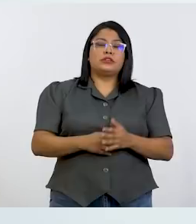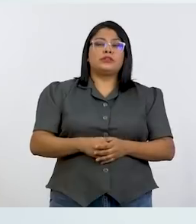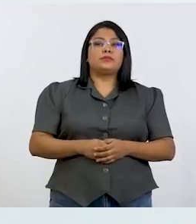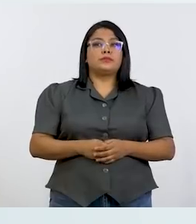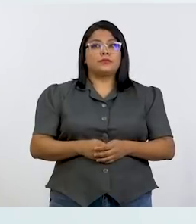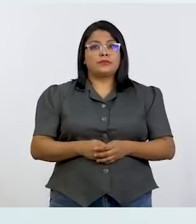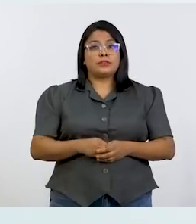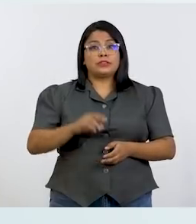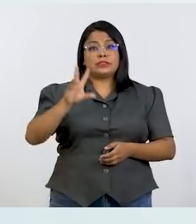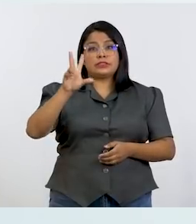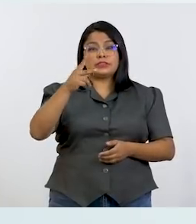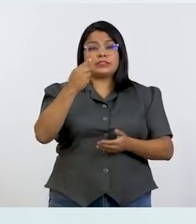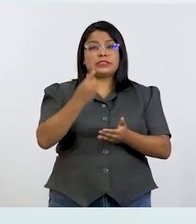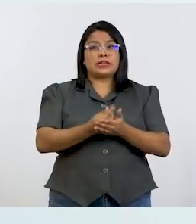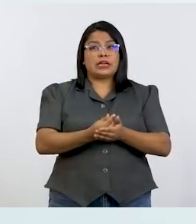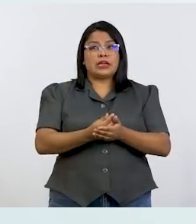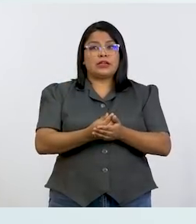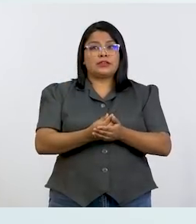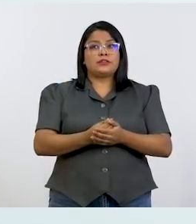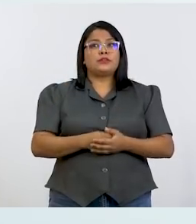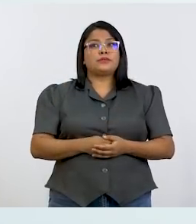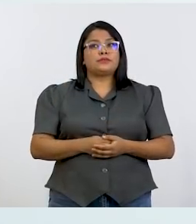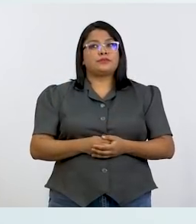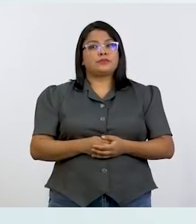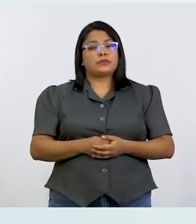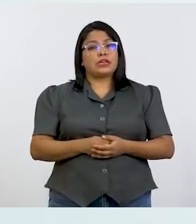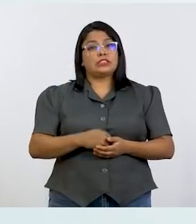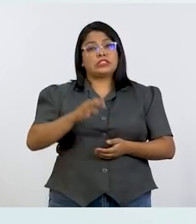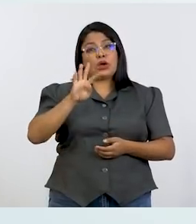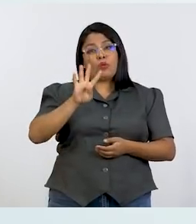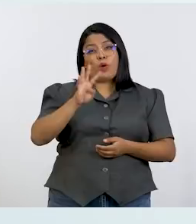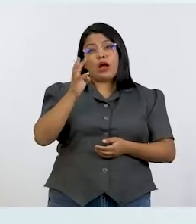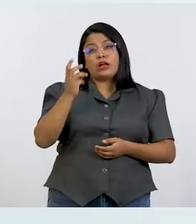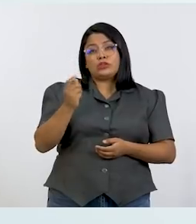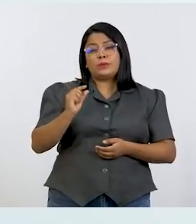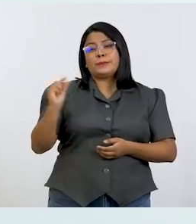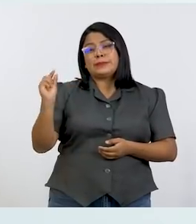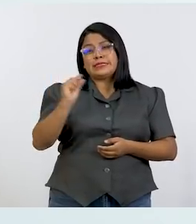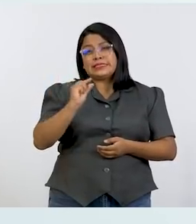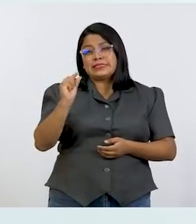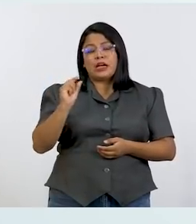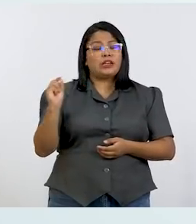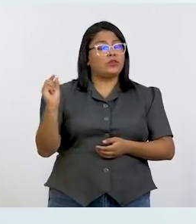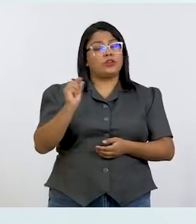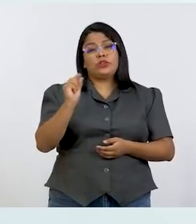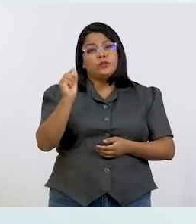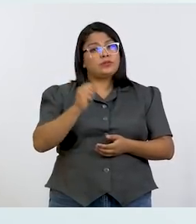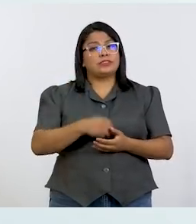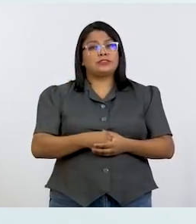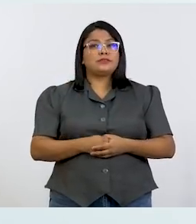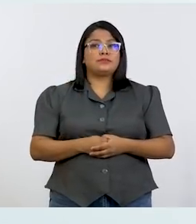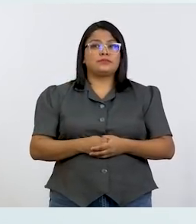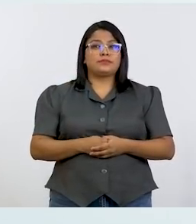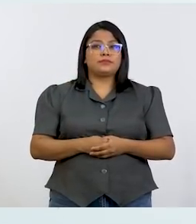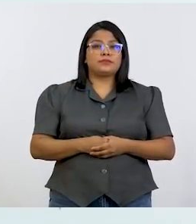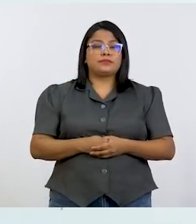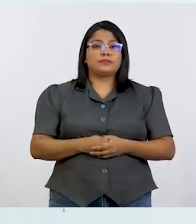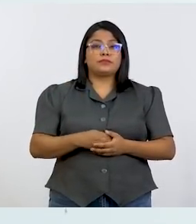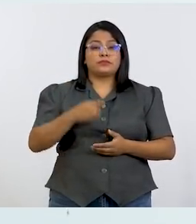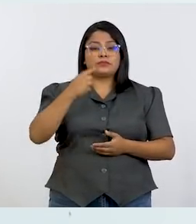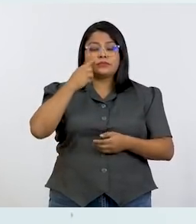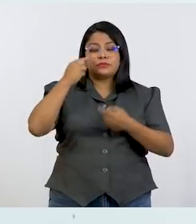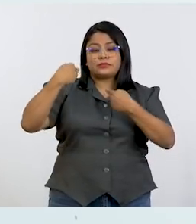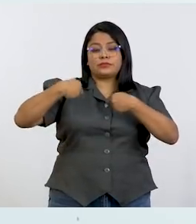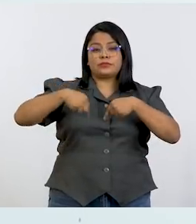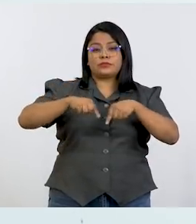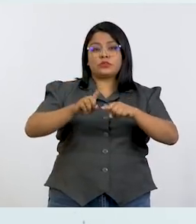termina en tercer grado con la resta de números de hasta 4 cifras, ya sea prestando y sin prestar. Con respecto a la secuencia